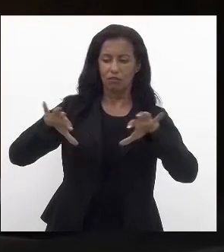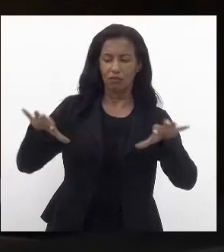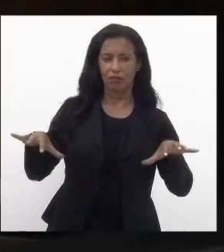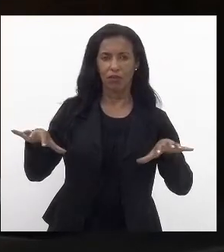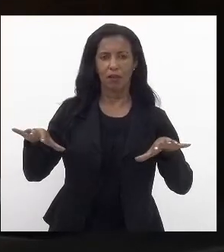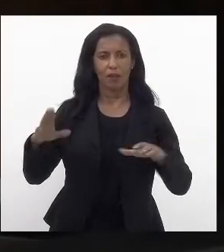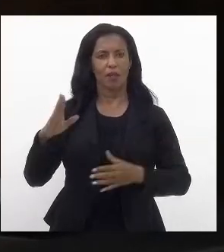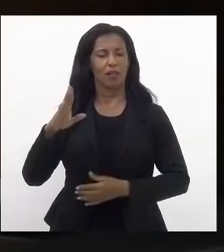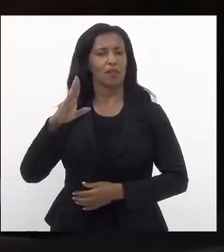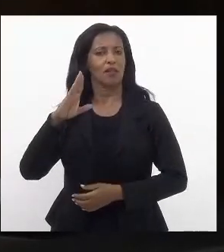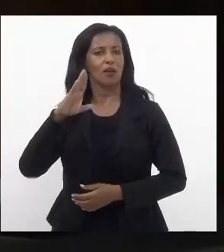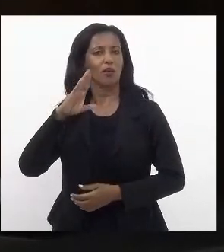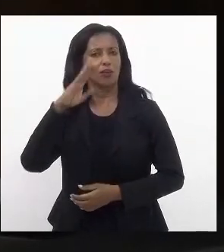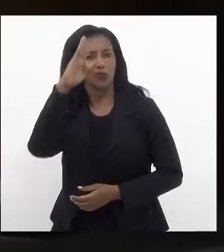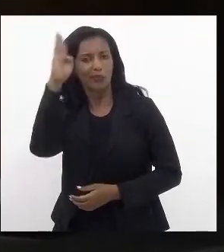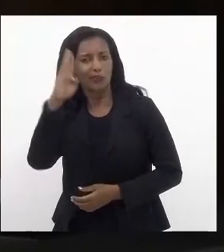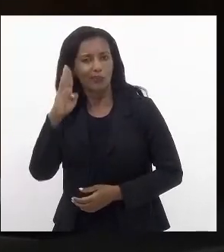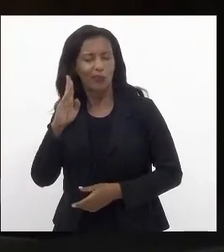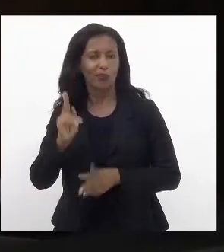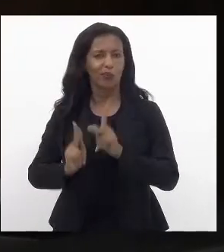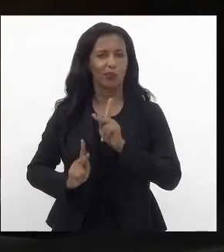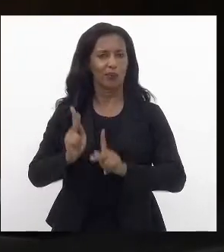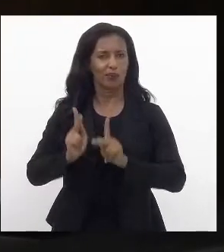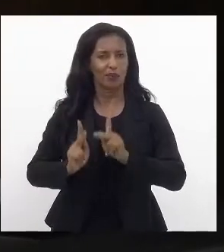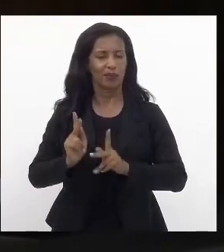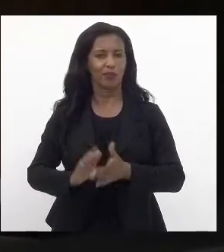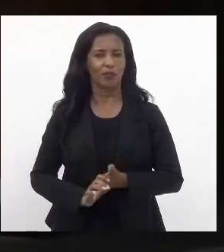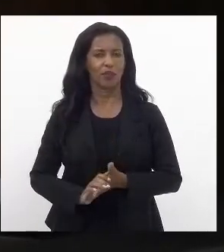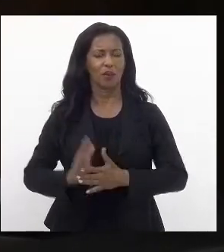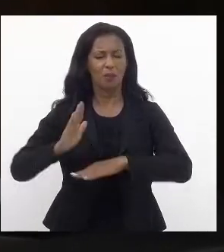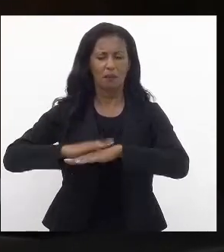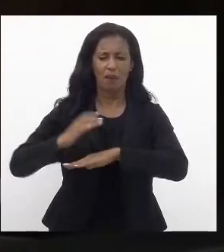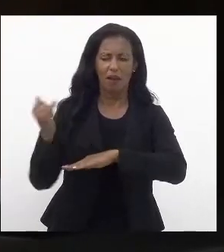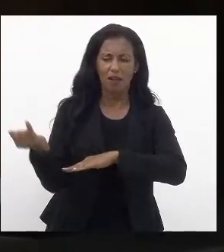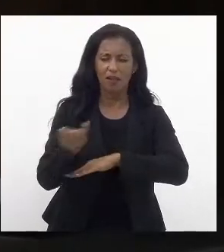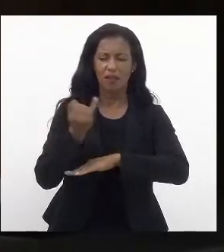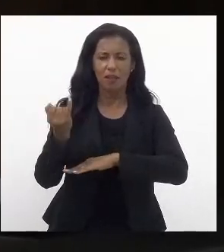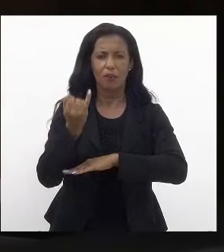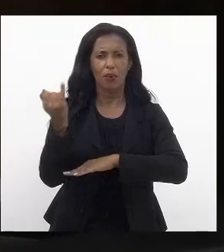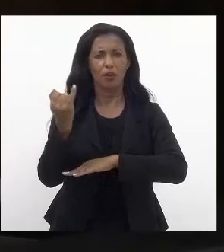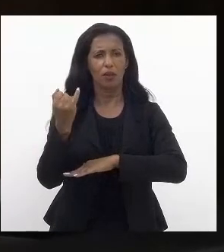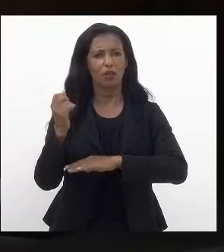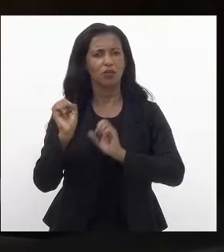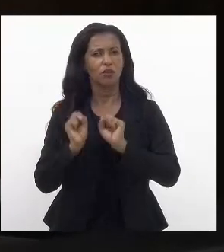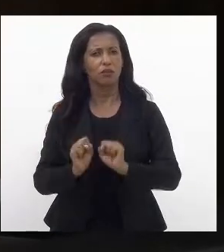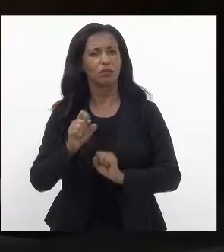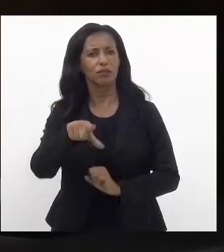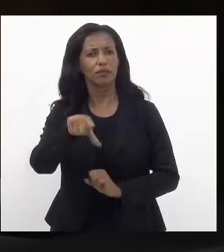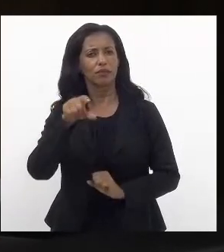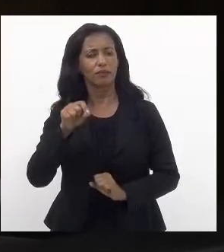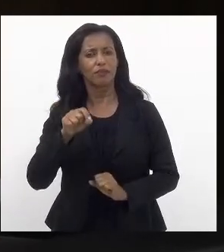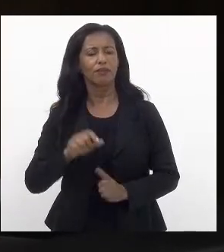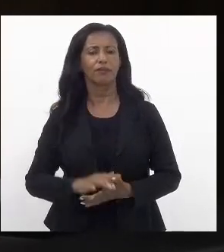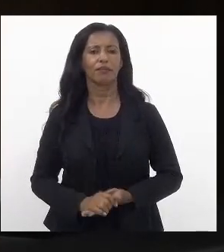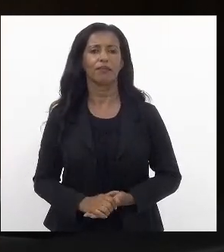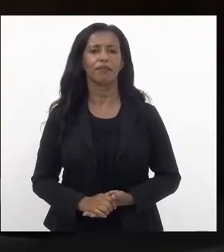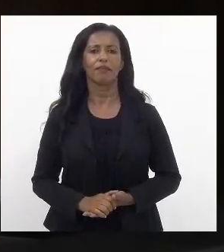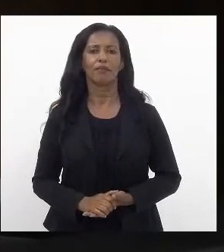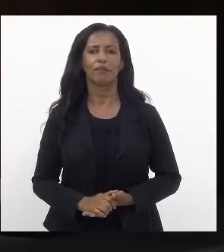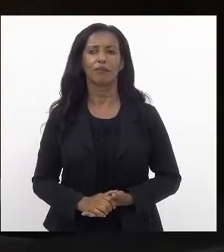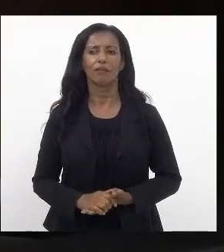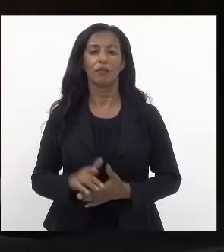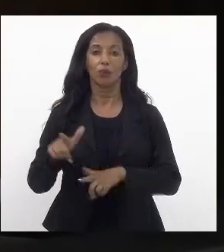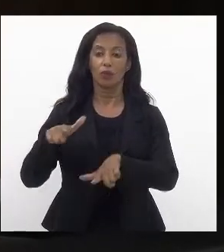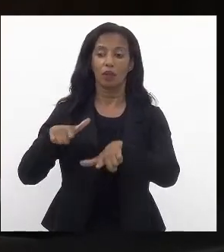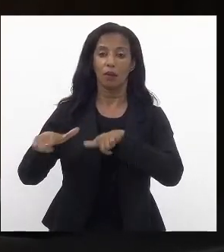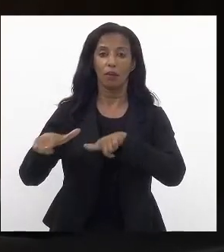pueblo brasilero. Pero lo más importante que podemos destacar de la